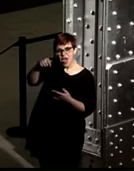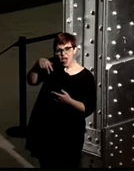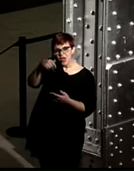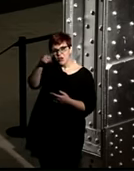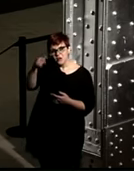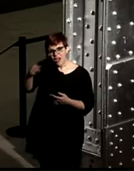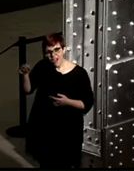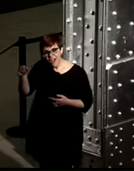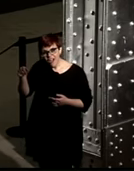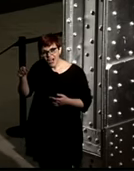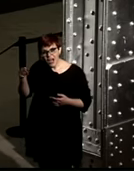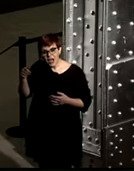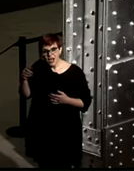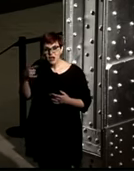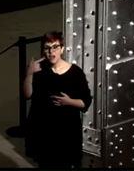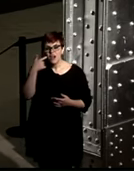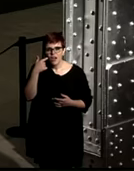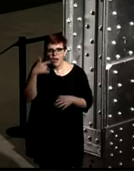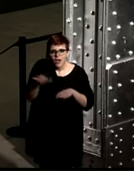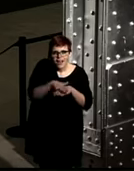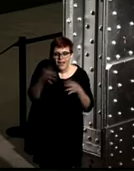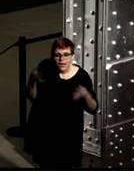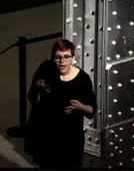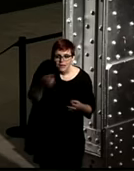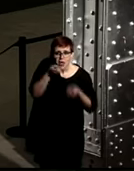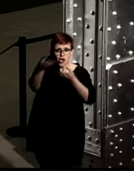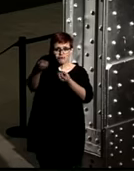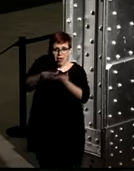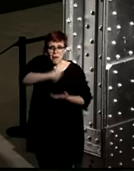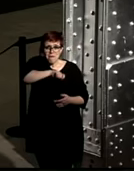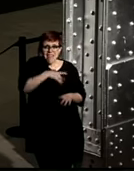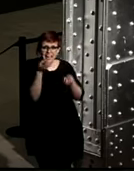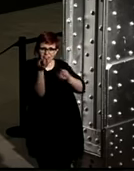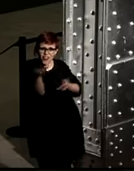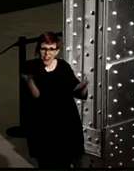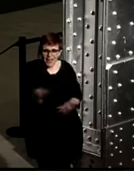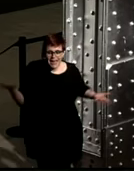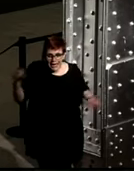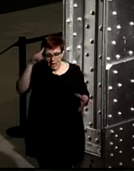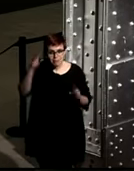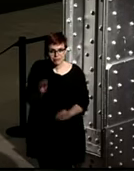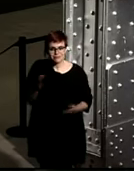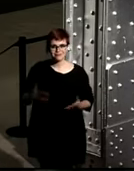¿Qué me ha dado limosna? ¿Pero qué les ha contado la Merkel de los españoles a esta gente?